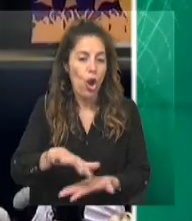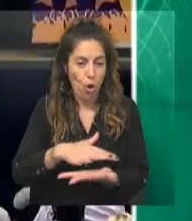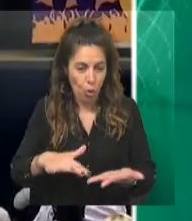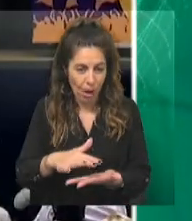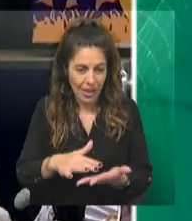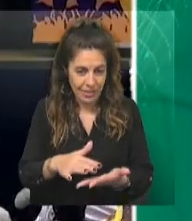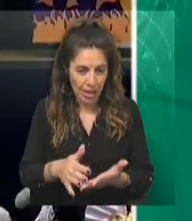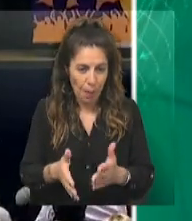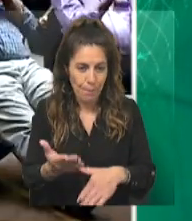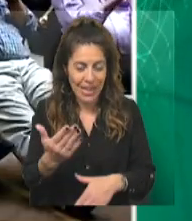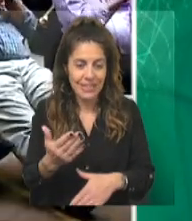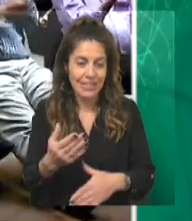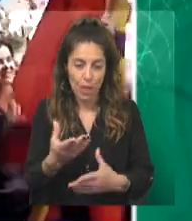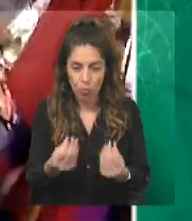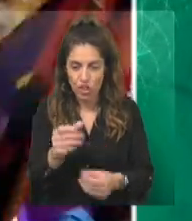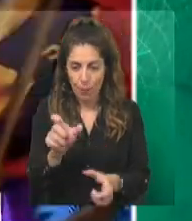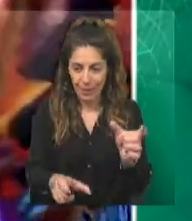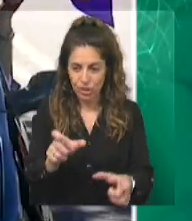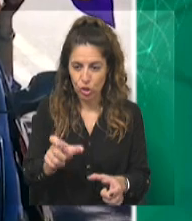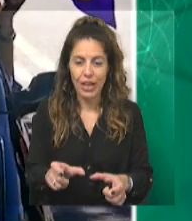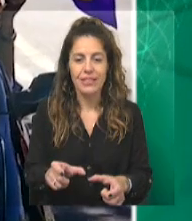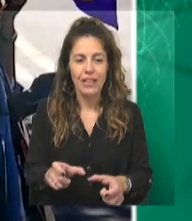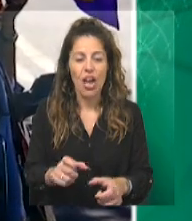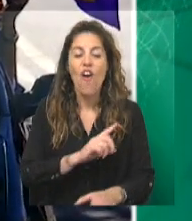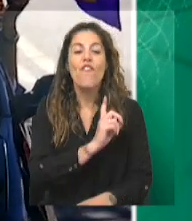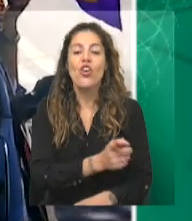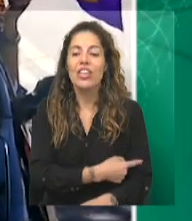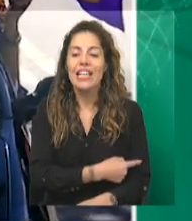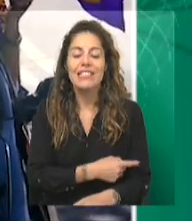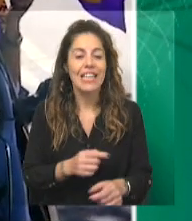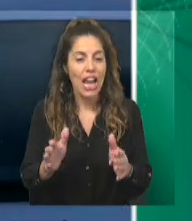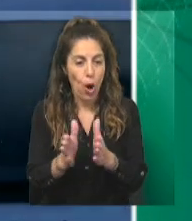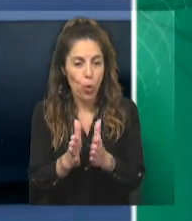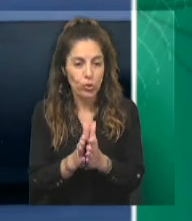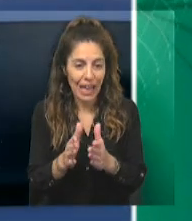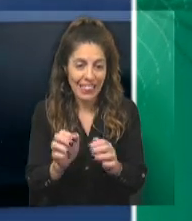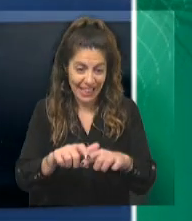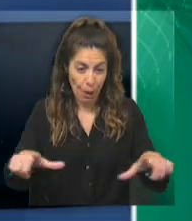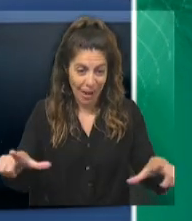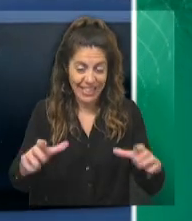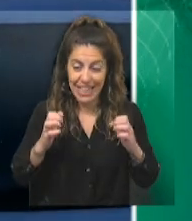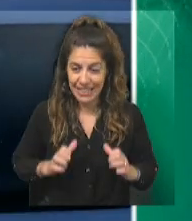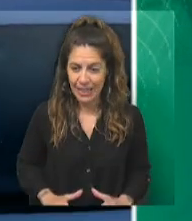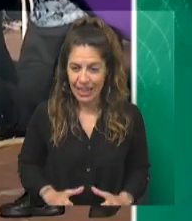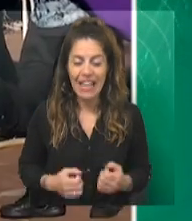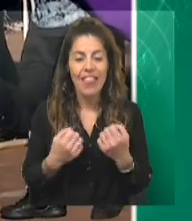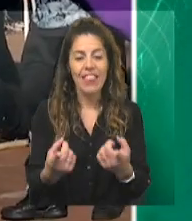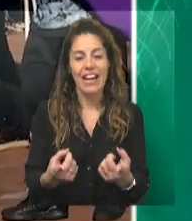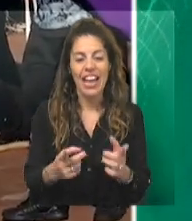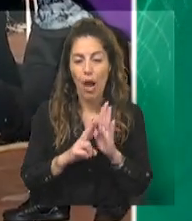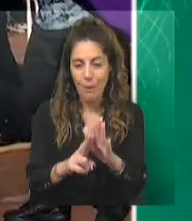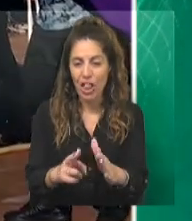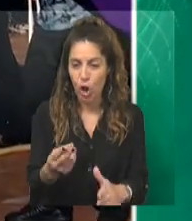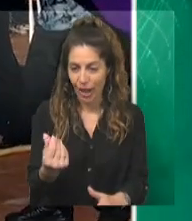sean más masivos eh fortalecer a la jutep darle respaldo en recursos